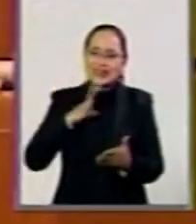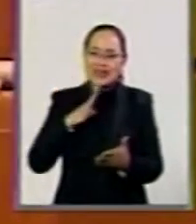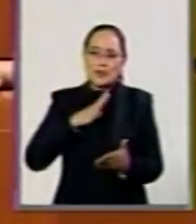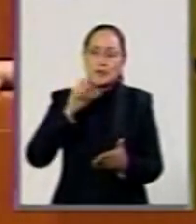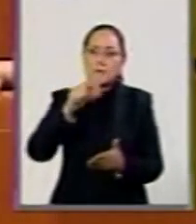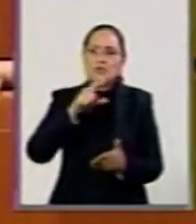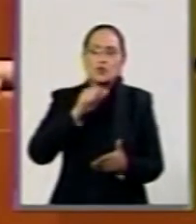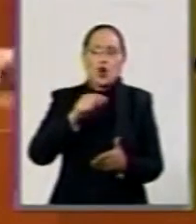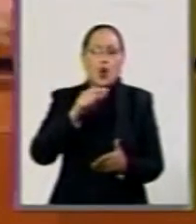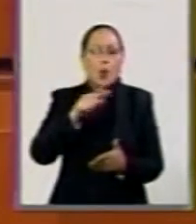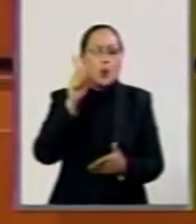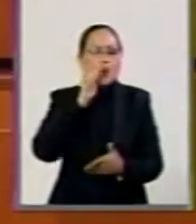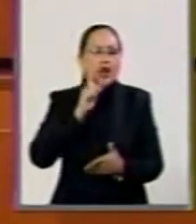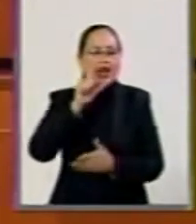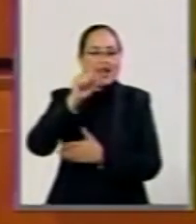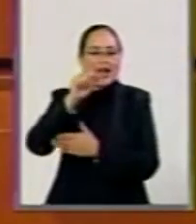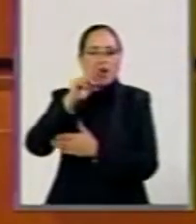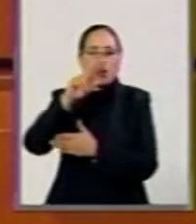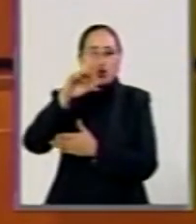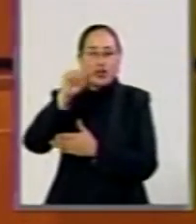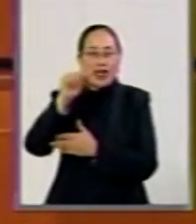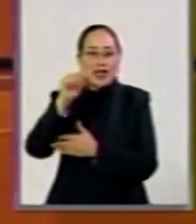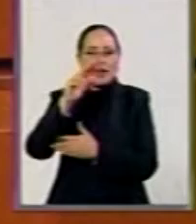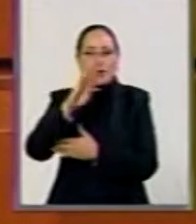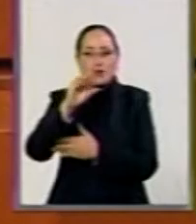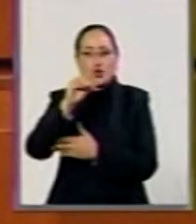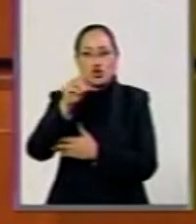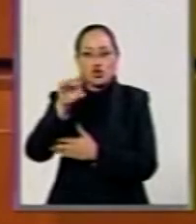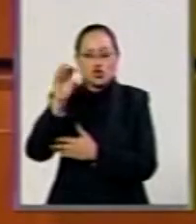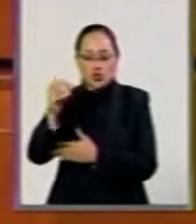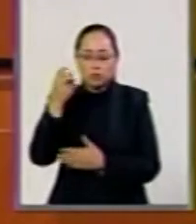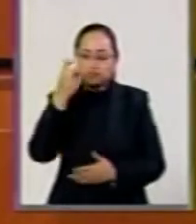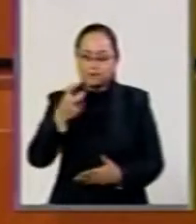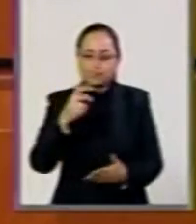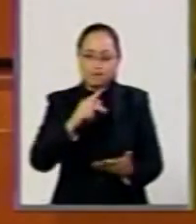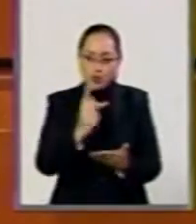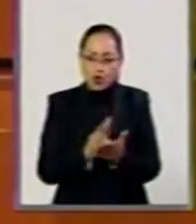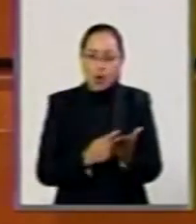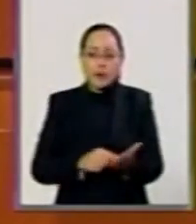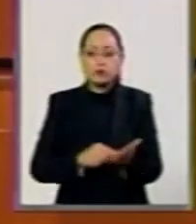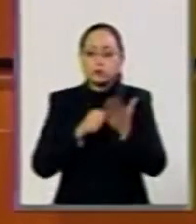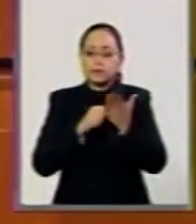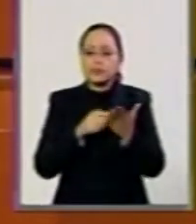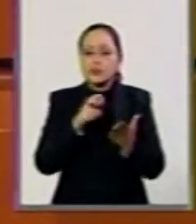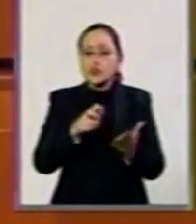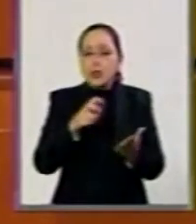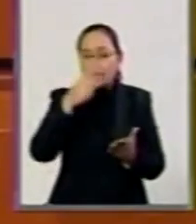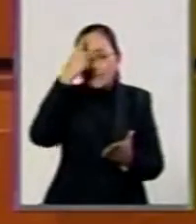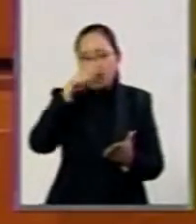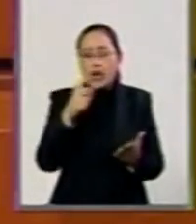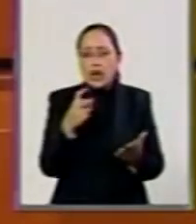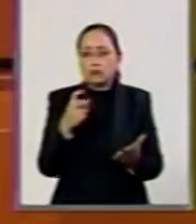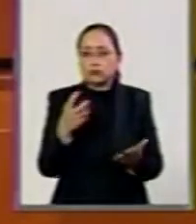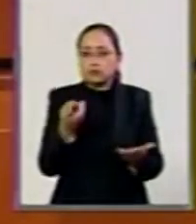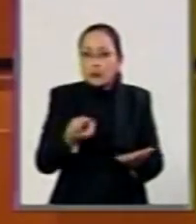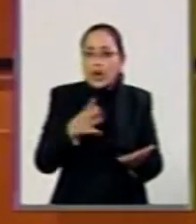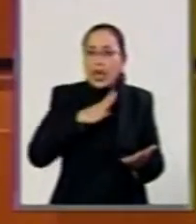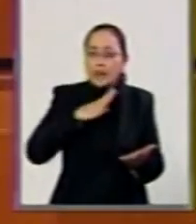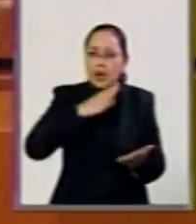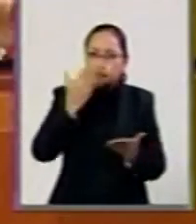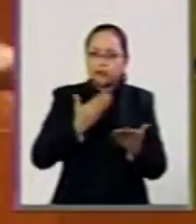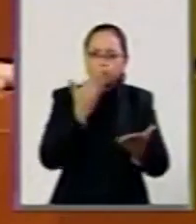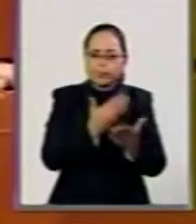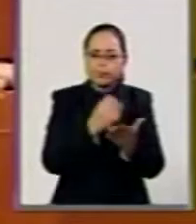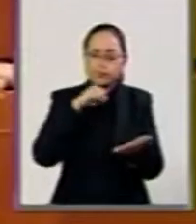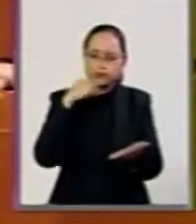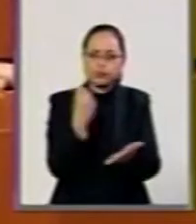de Laura Bozzo. Este programa para el legislador, porque incluso había un dictamen